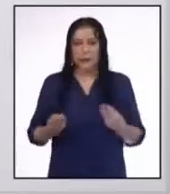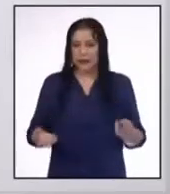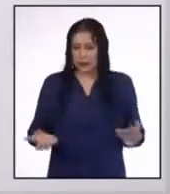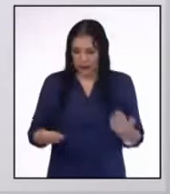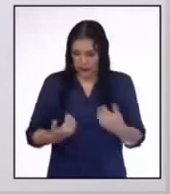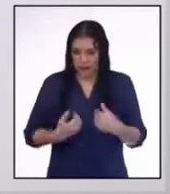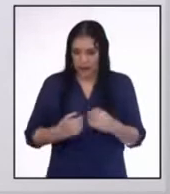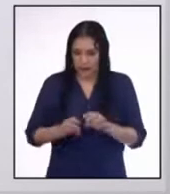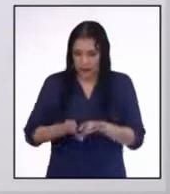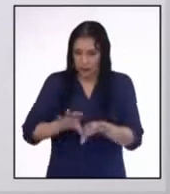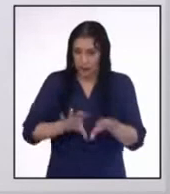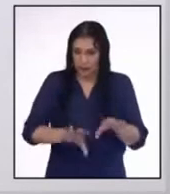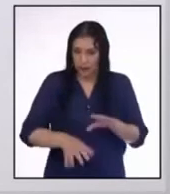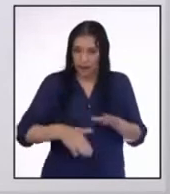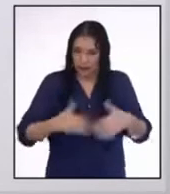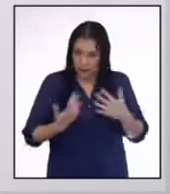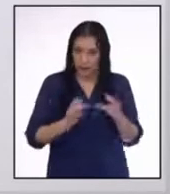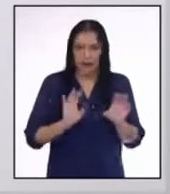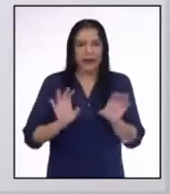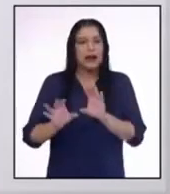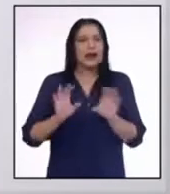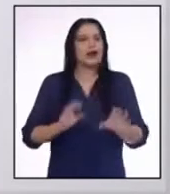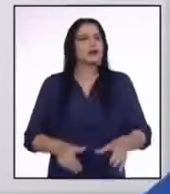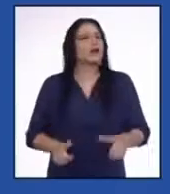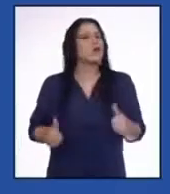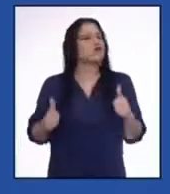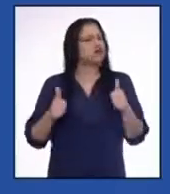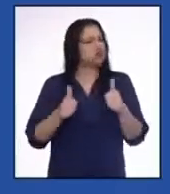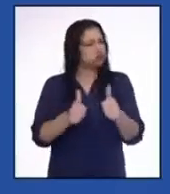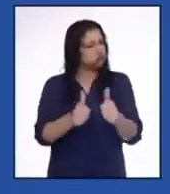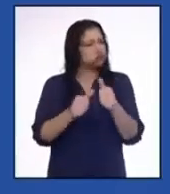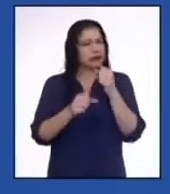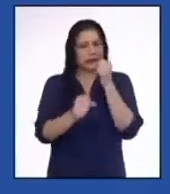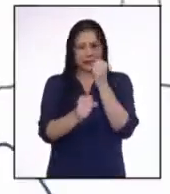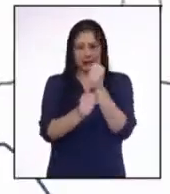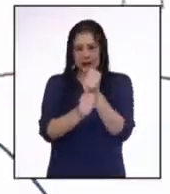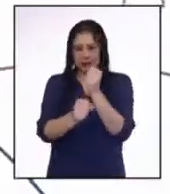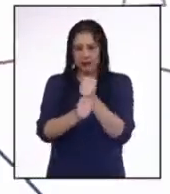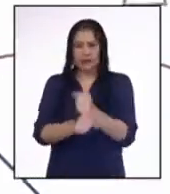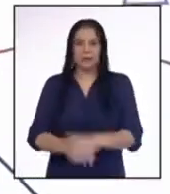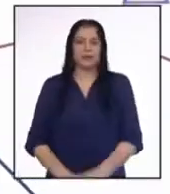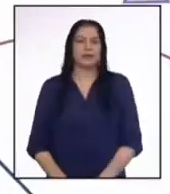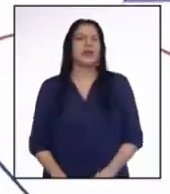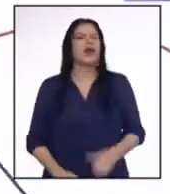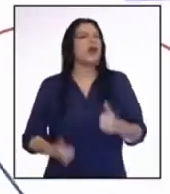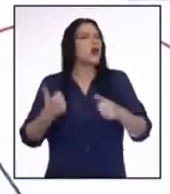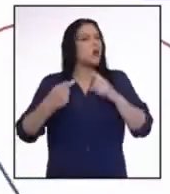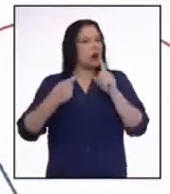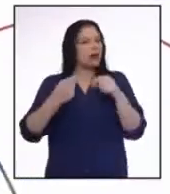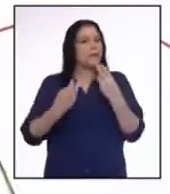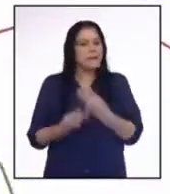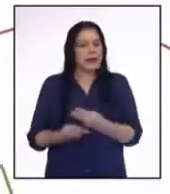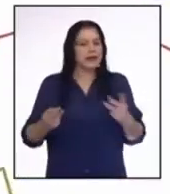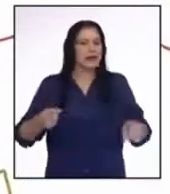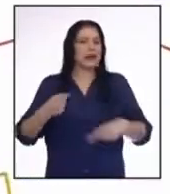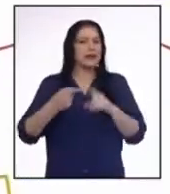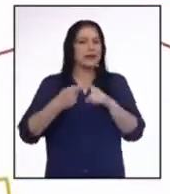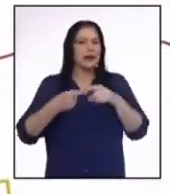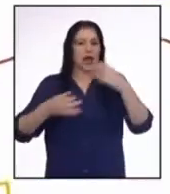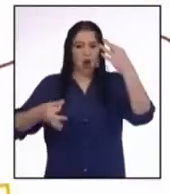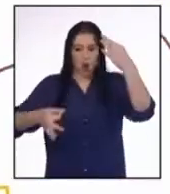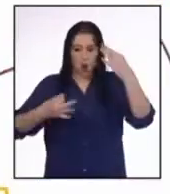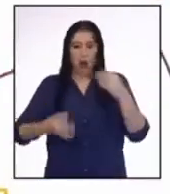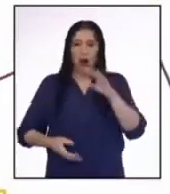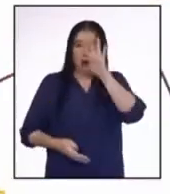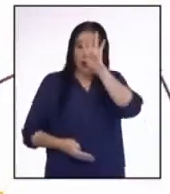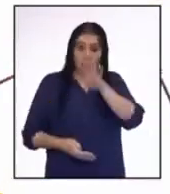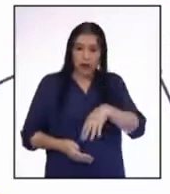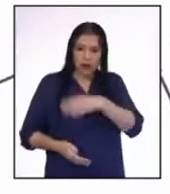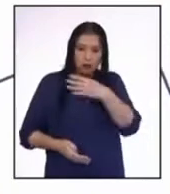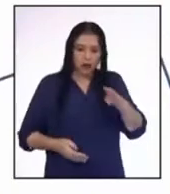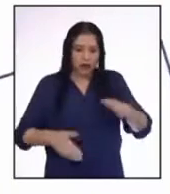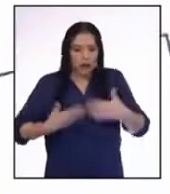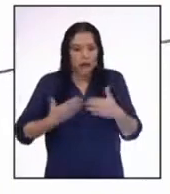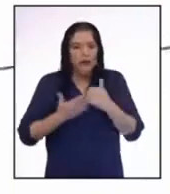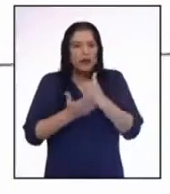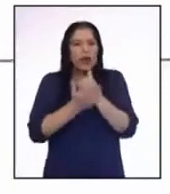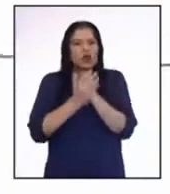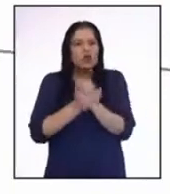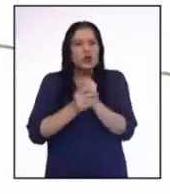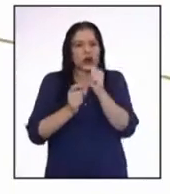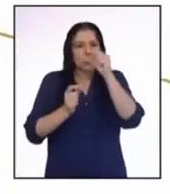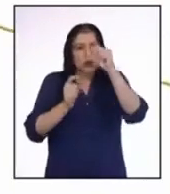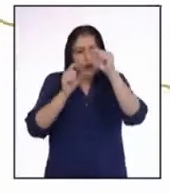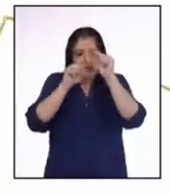mano para poder realizar un gran trabajo. Estos son una hoja cuadriculada para poder ayudarnos con